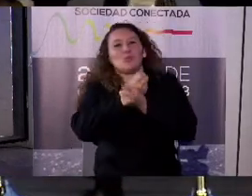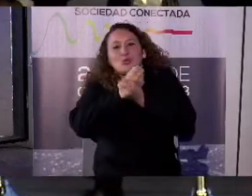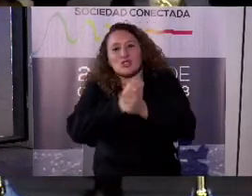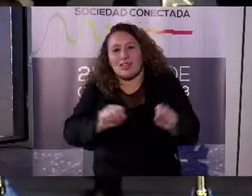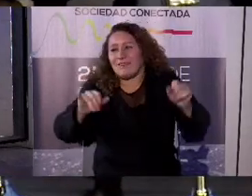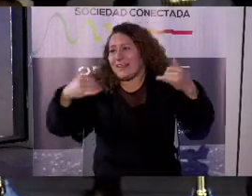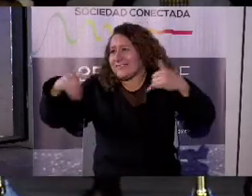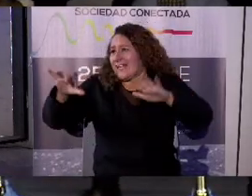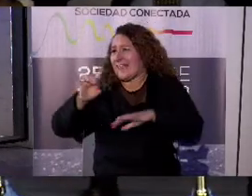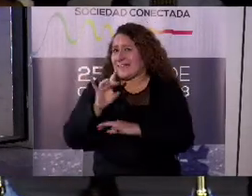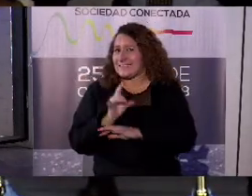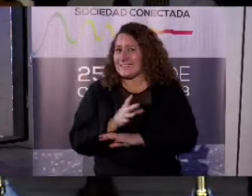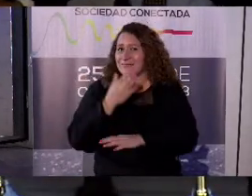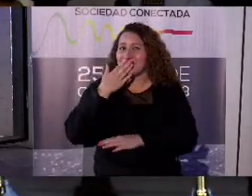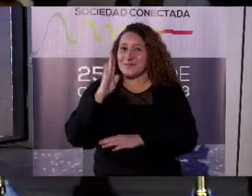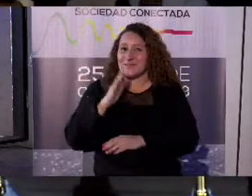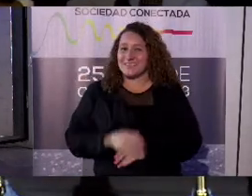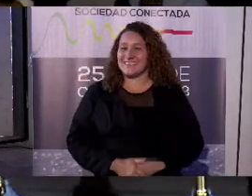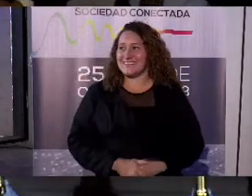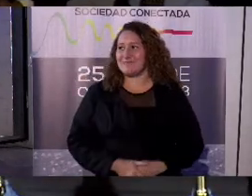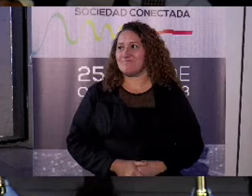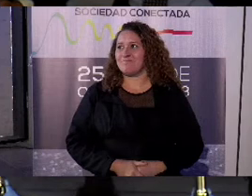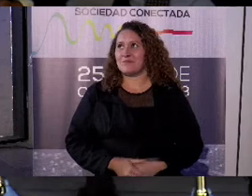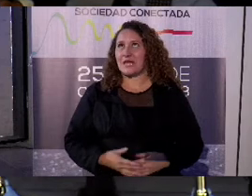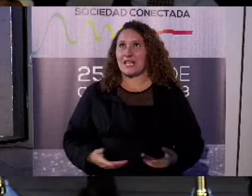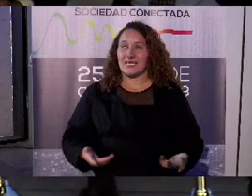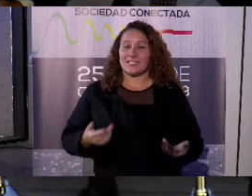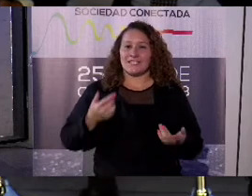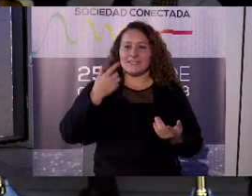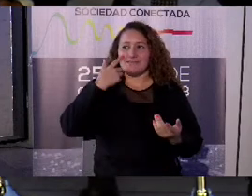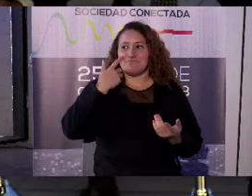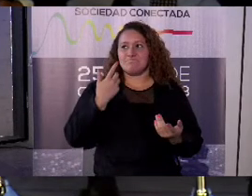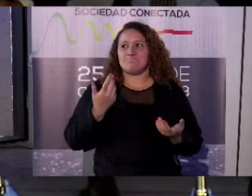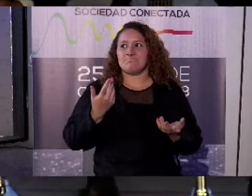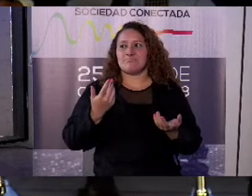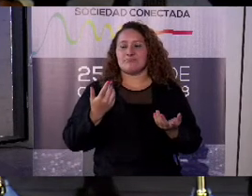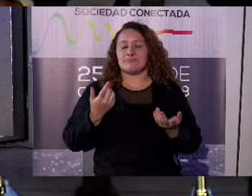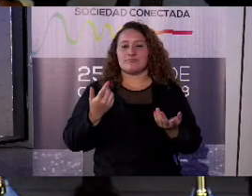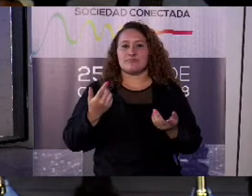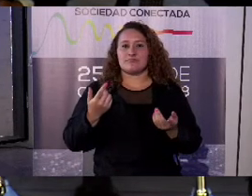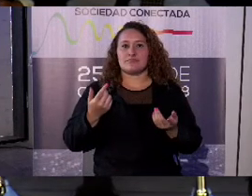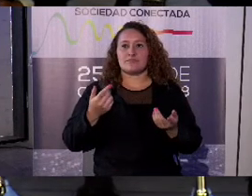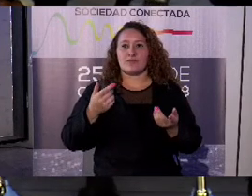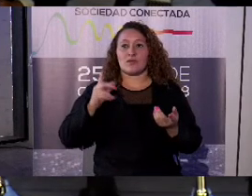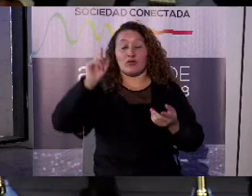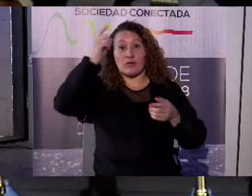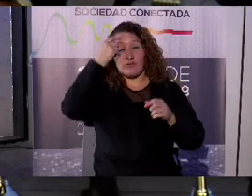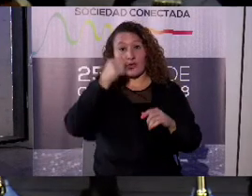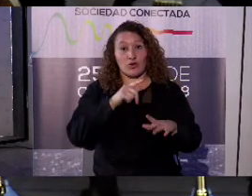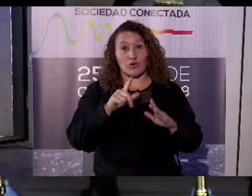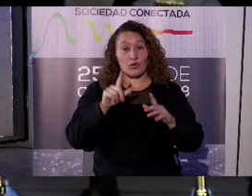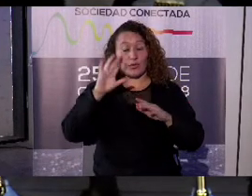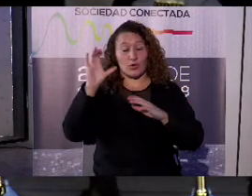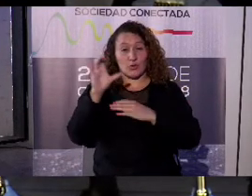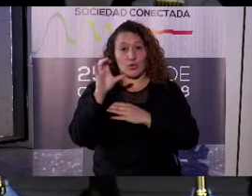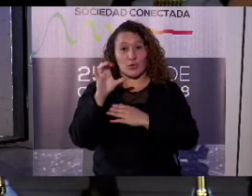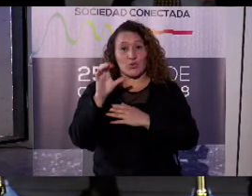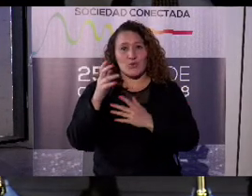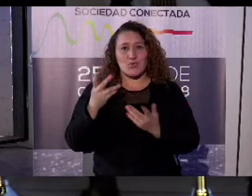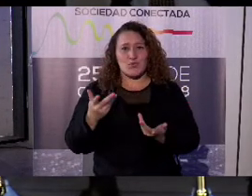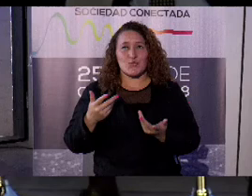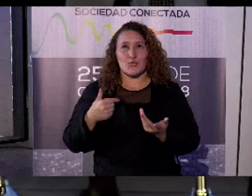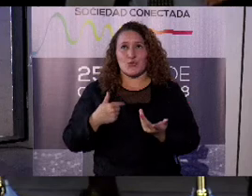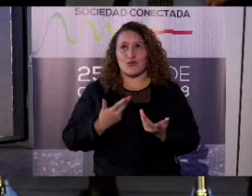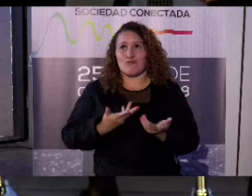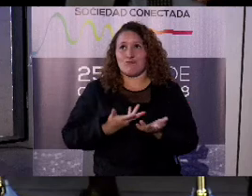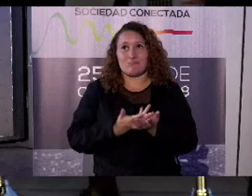que 15 veamos No yo a la administración de Colombia no tengo